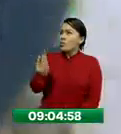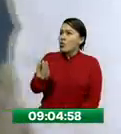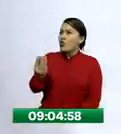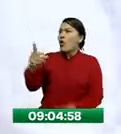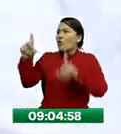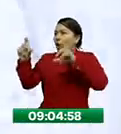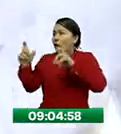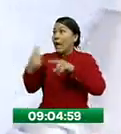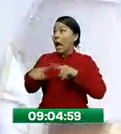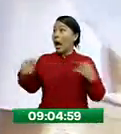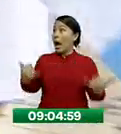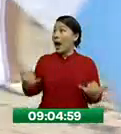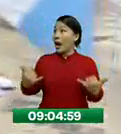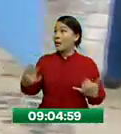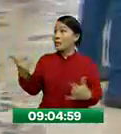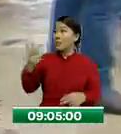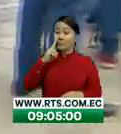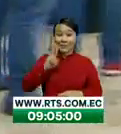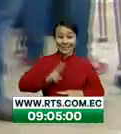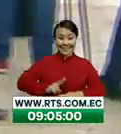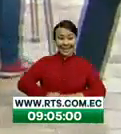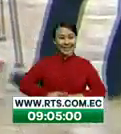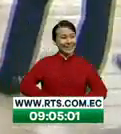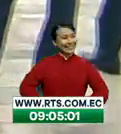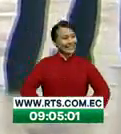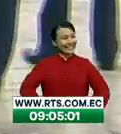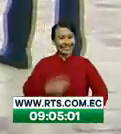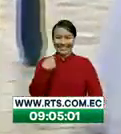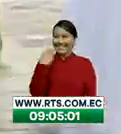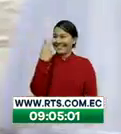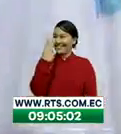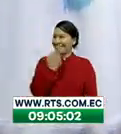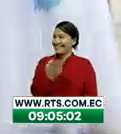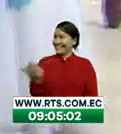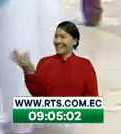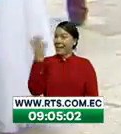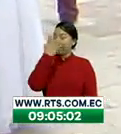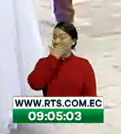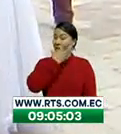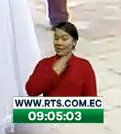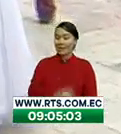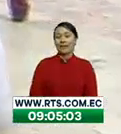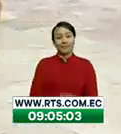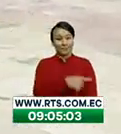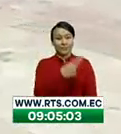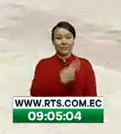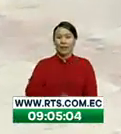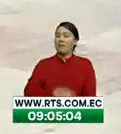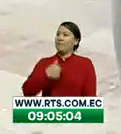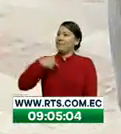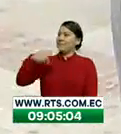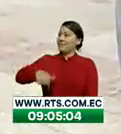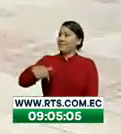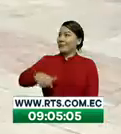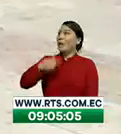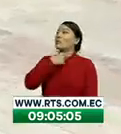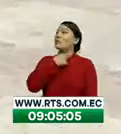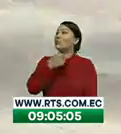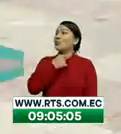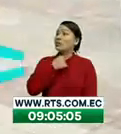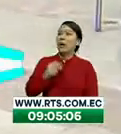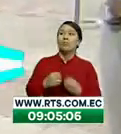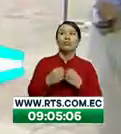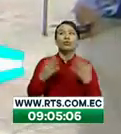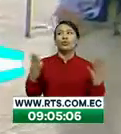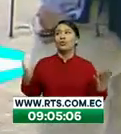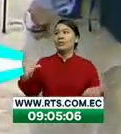otro, y ahora lo estamos viendo sentadito, estamos viendo el desfile. Caballero, ¿usted también? También. ¿Le gusta la ciudad?